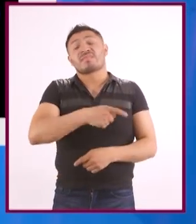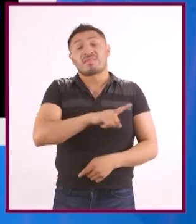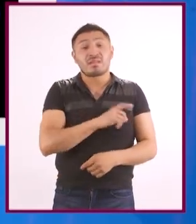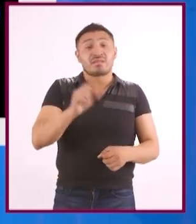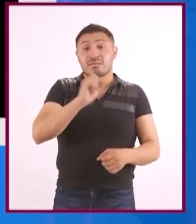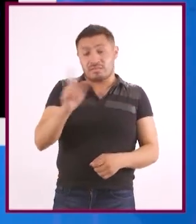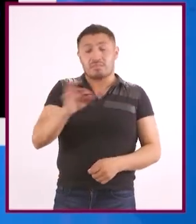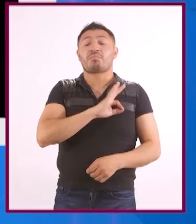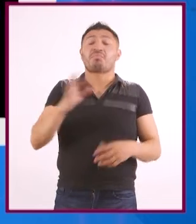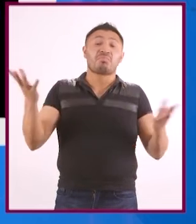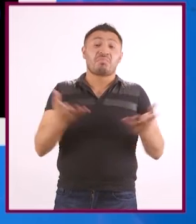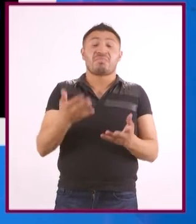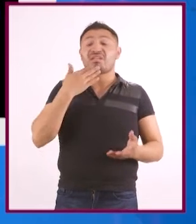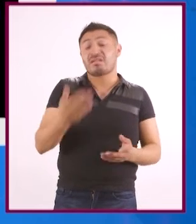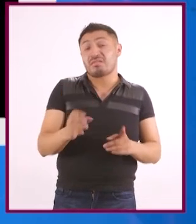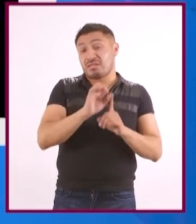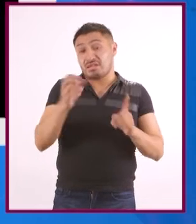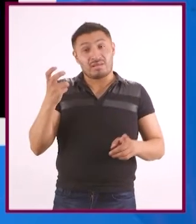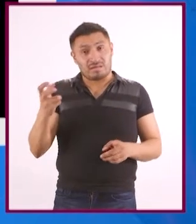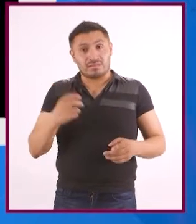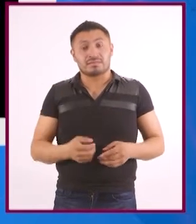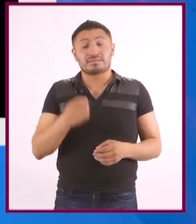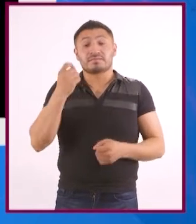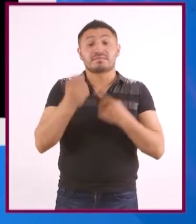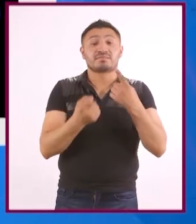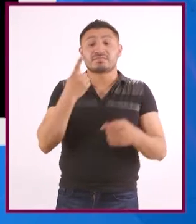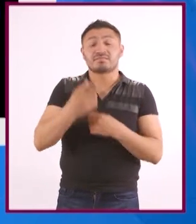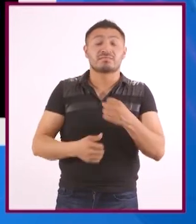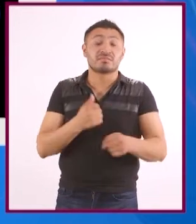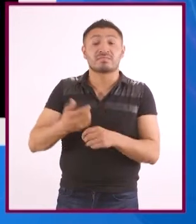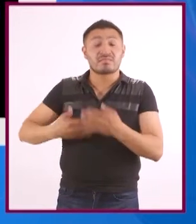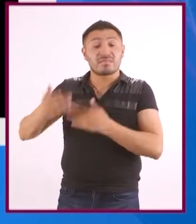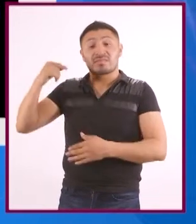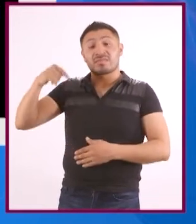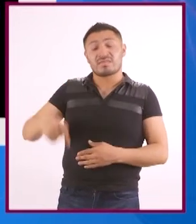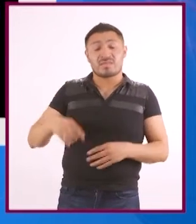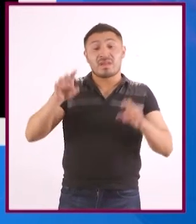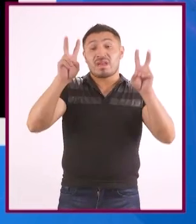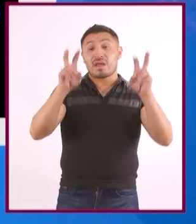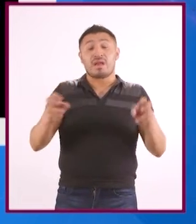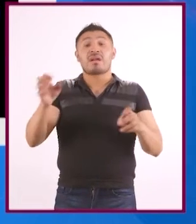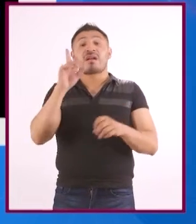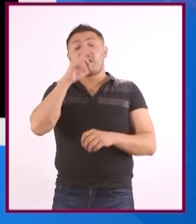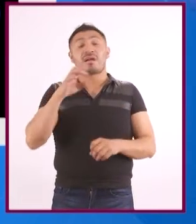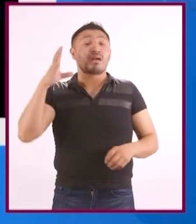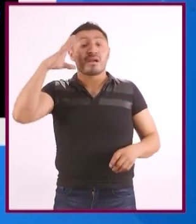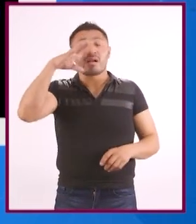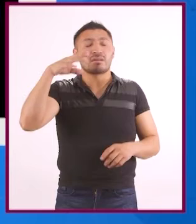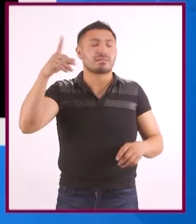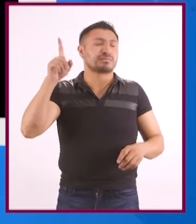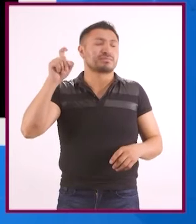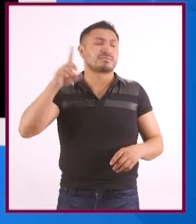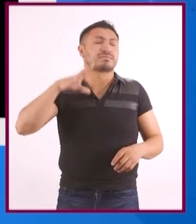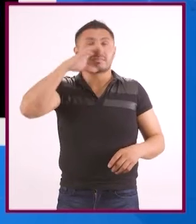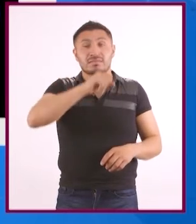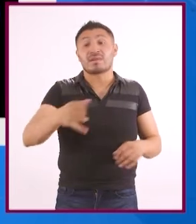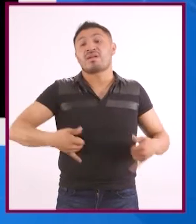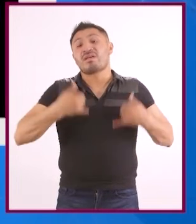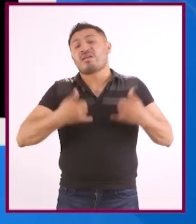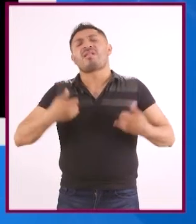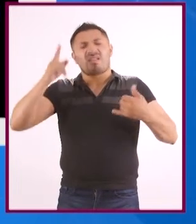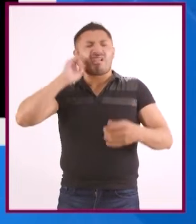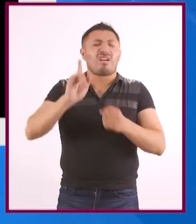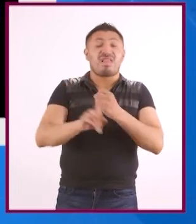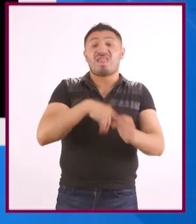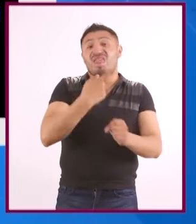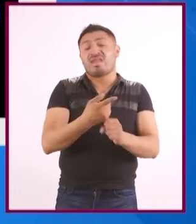realizar este procedimiento. Hace un par de años tuvimos un caso en Aguascalientes de una adolescente que había sido violada y